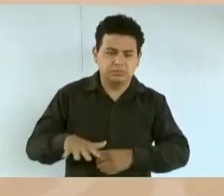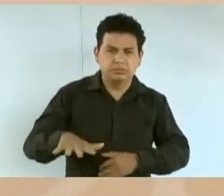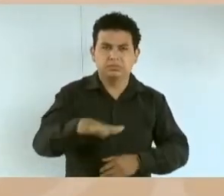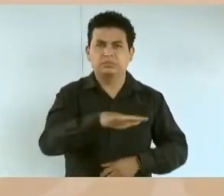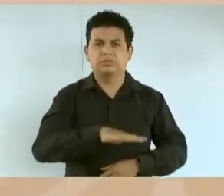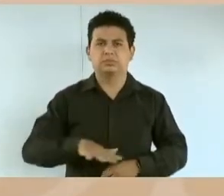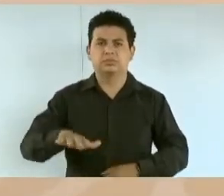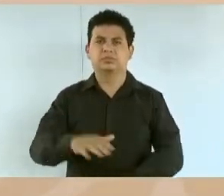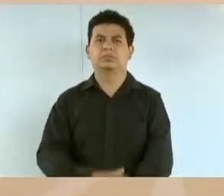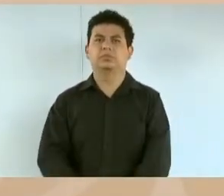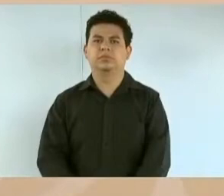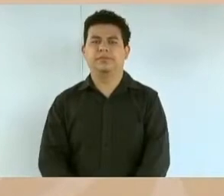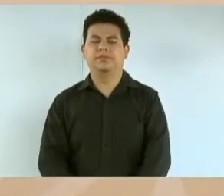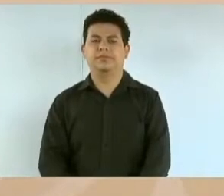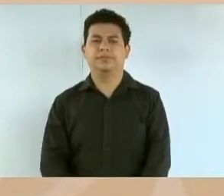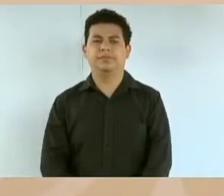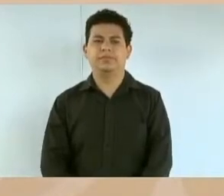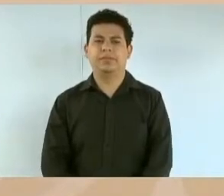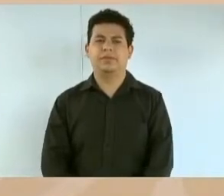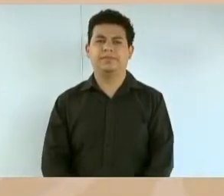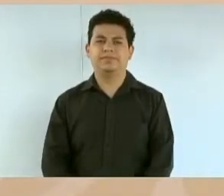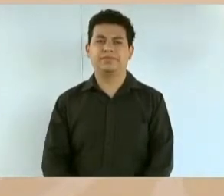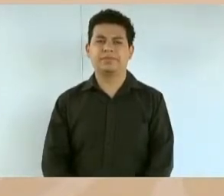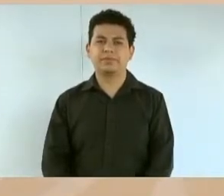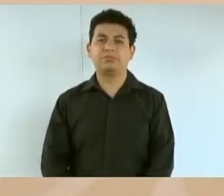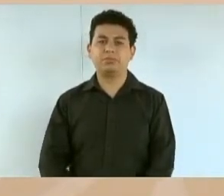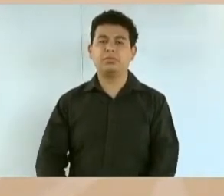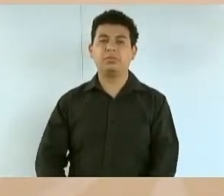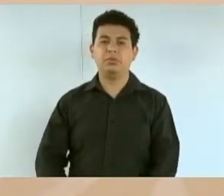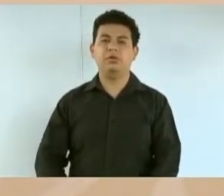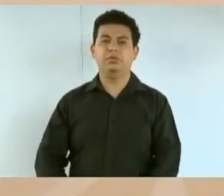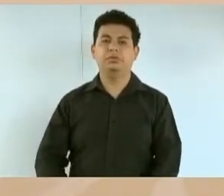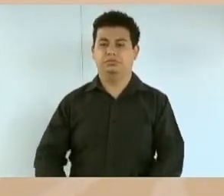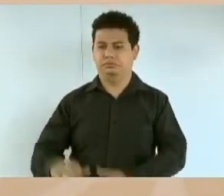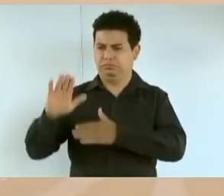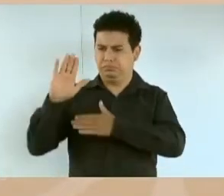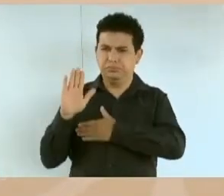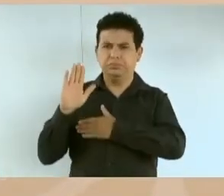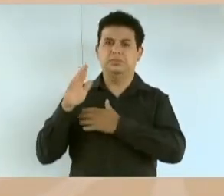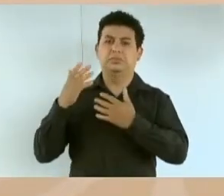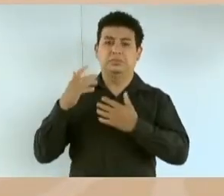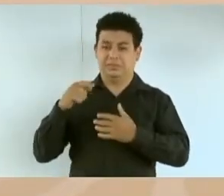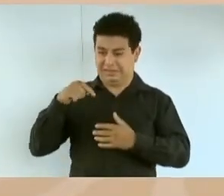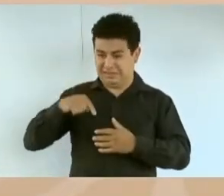no íbamos a poder cumplir el compromiso sin el apoyo del pueblo.